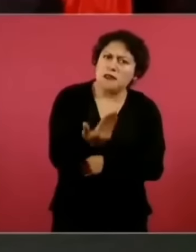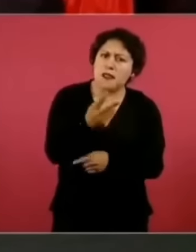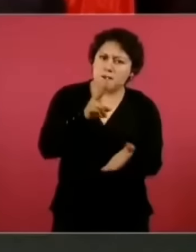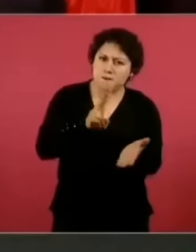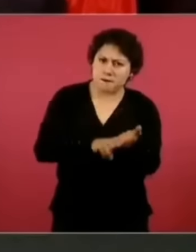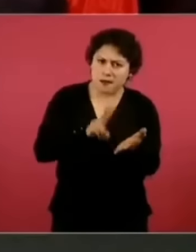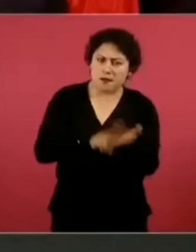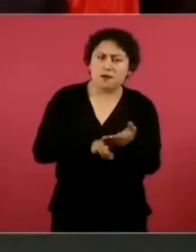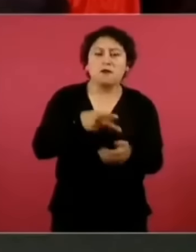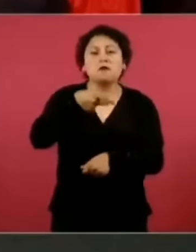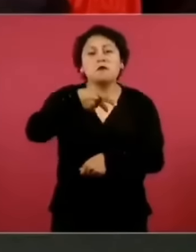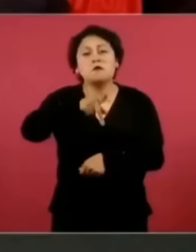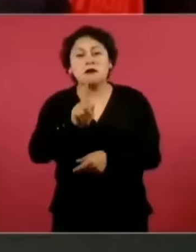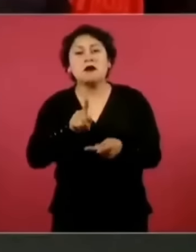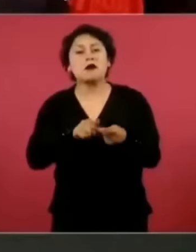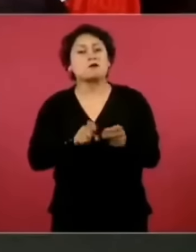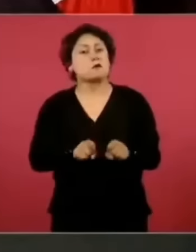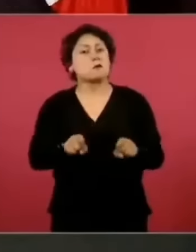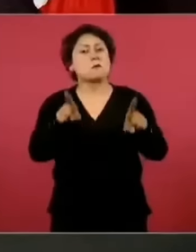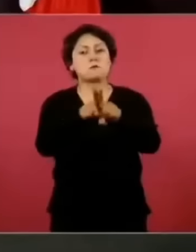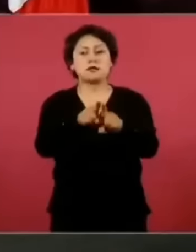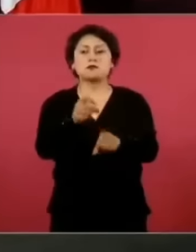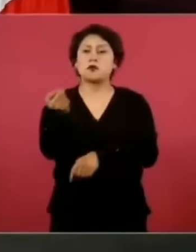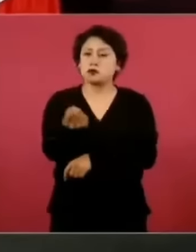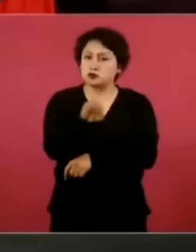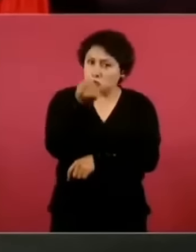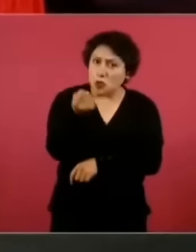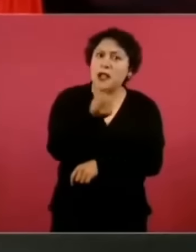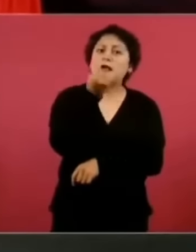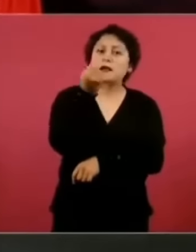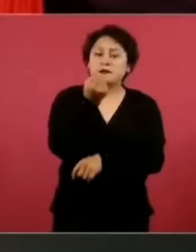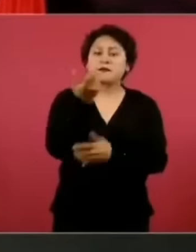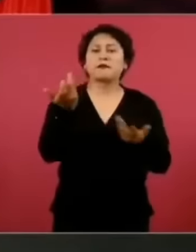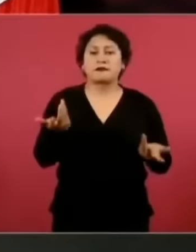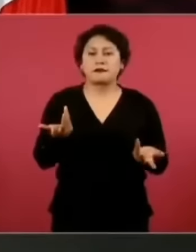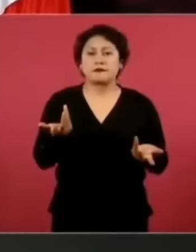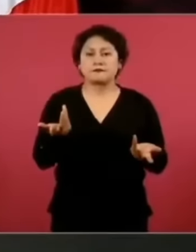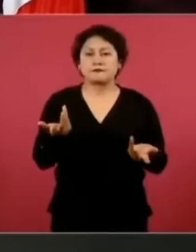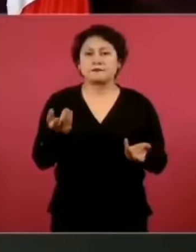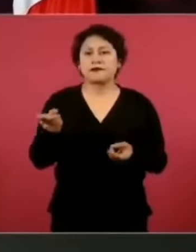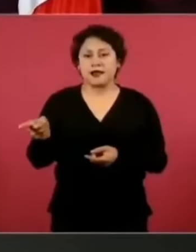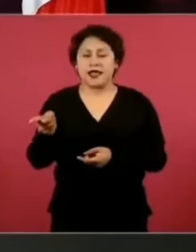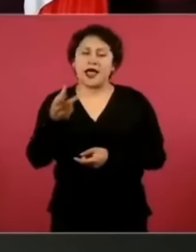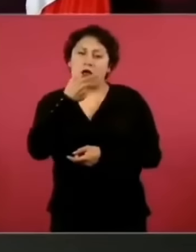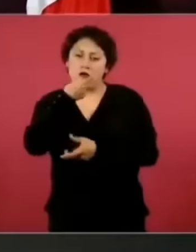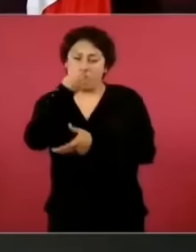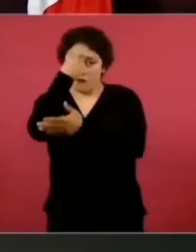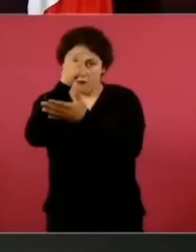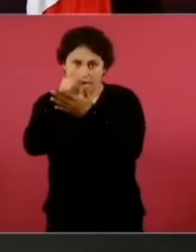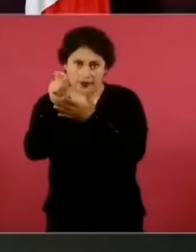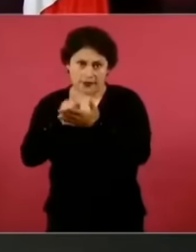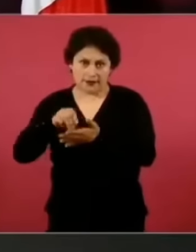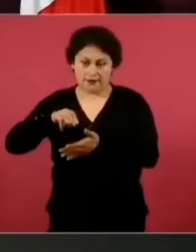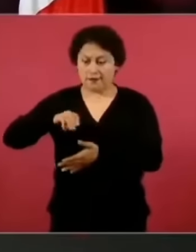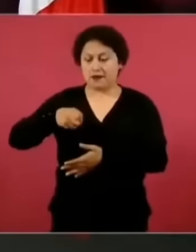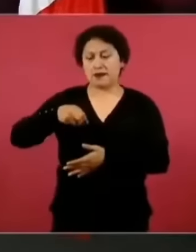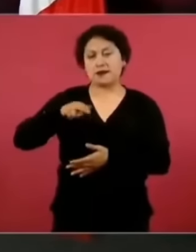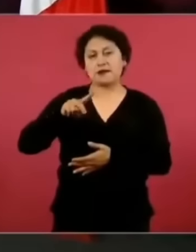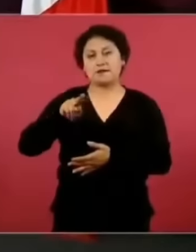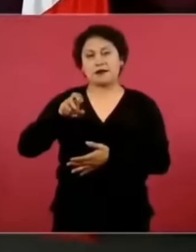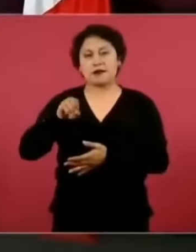fortuna. Eso decía Maquiavel, que no todas sus frases eran malas.